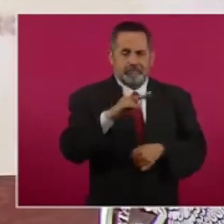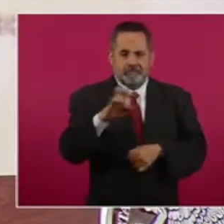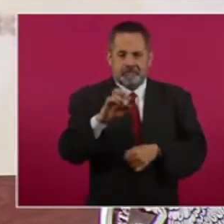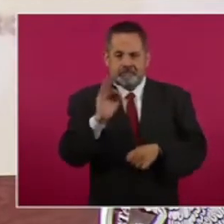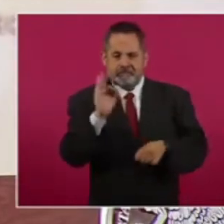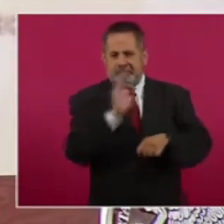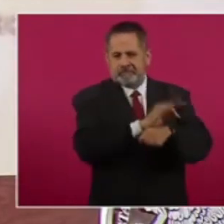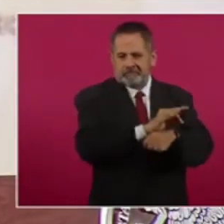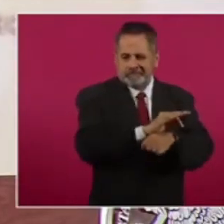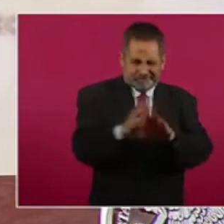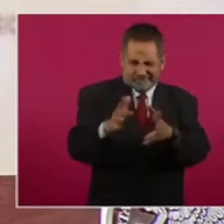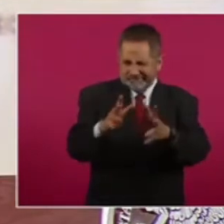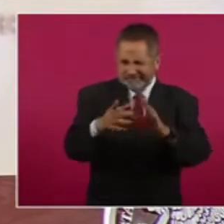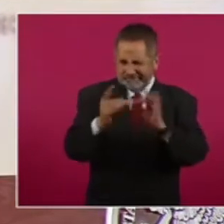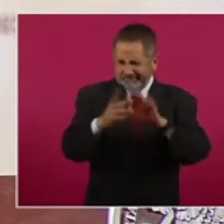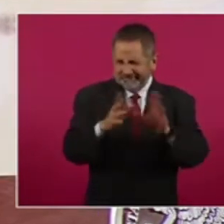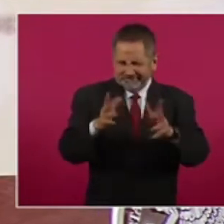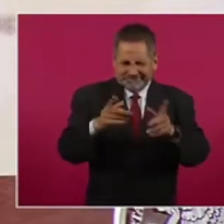Algo así.